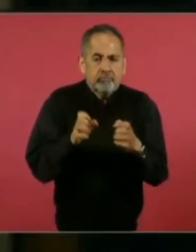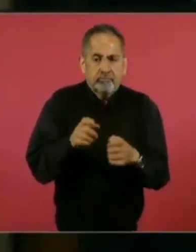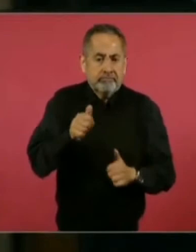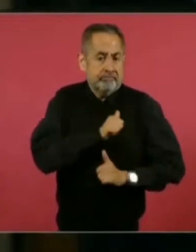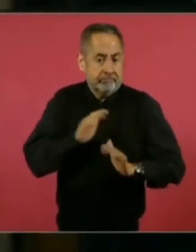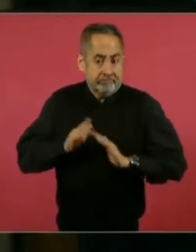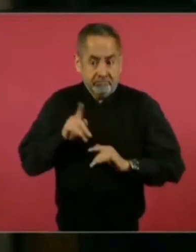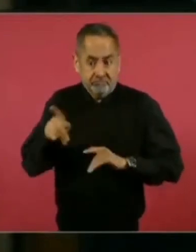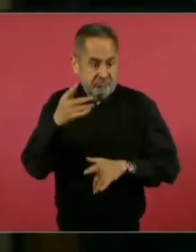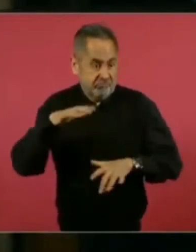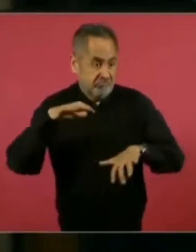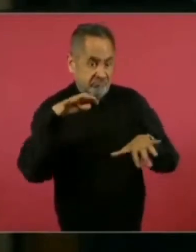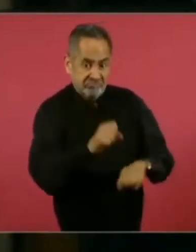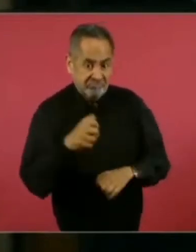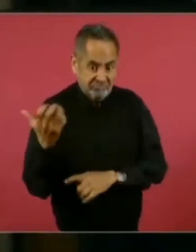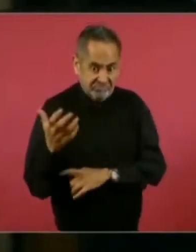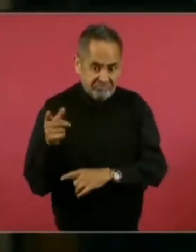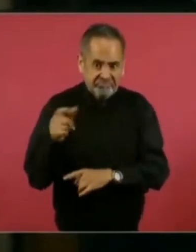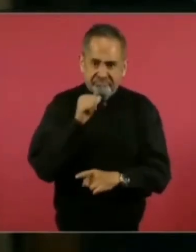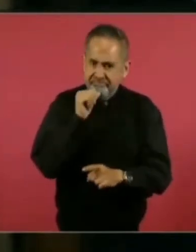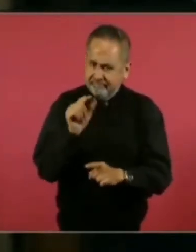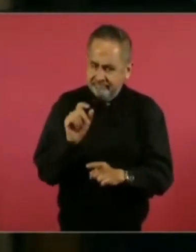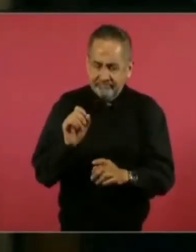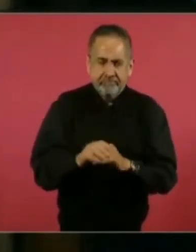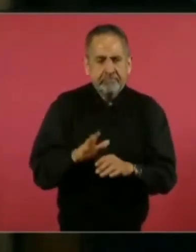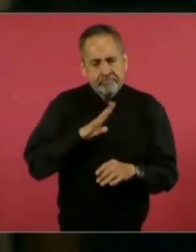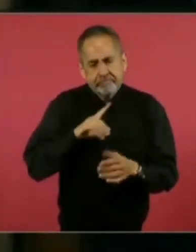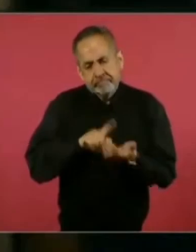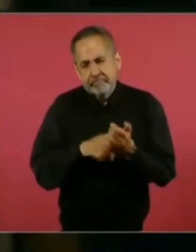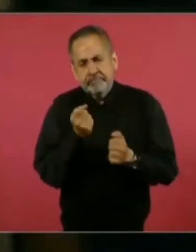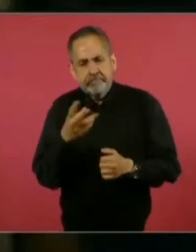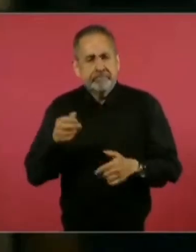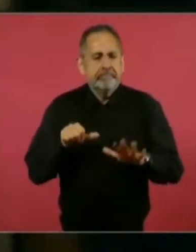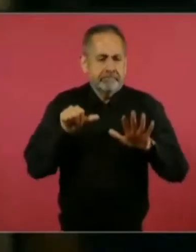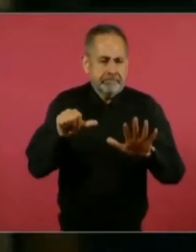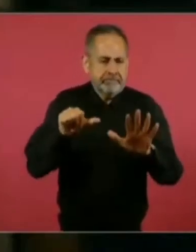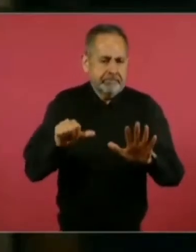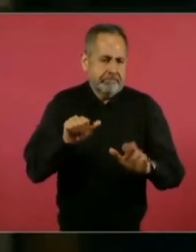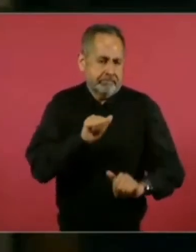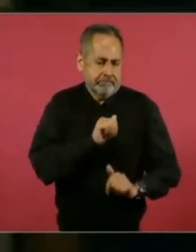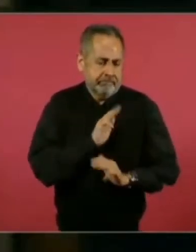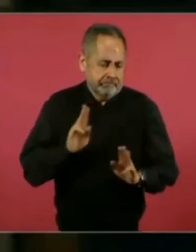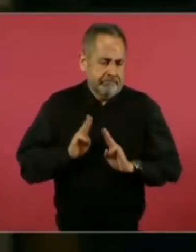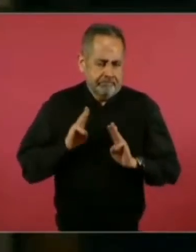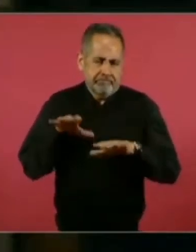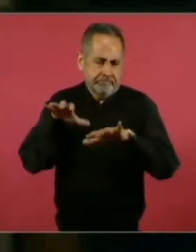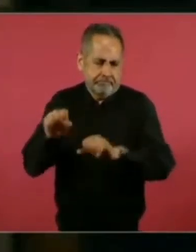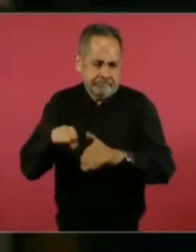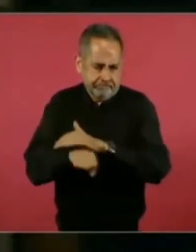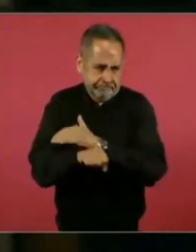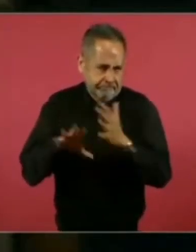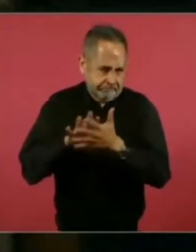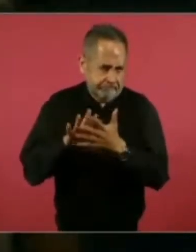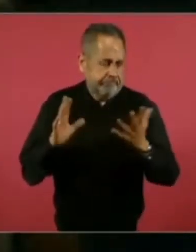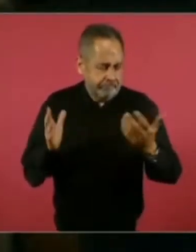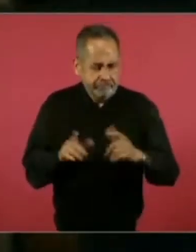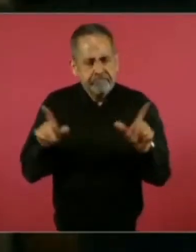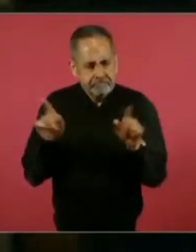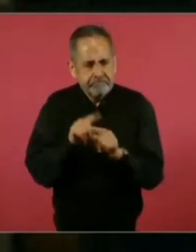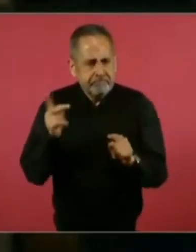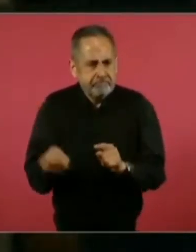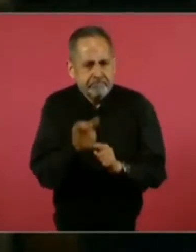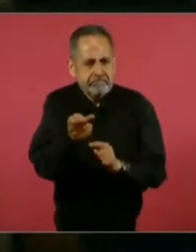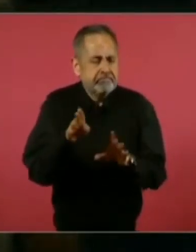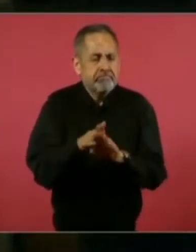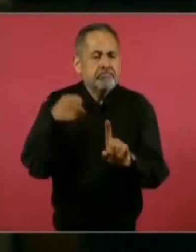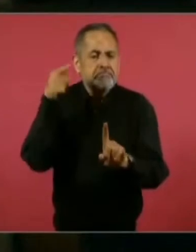del ejército, pese a que menciona que hay 16 elementos militares detenidos. En concreto, preguntarle